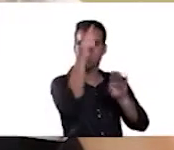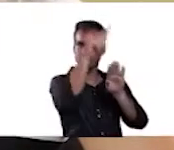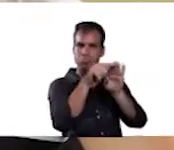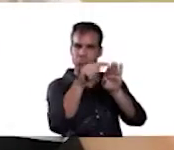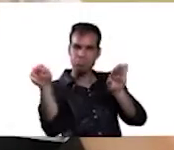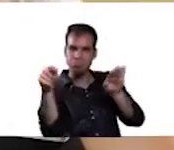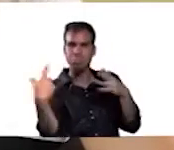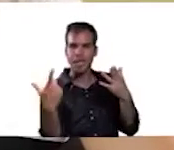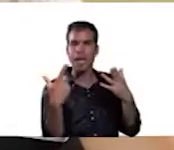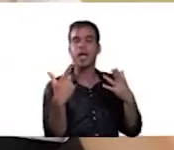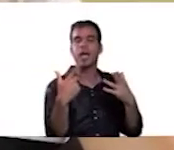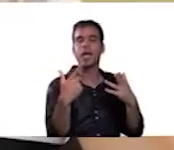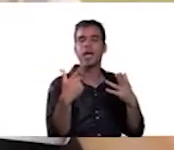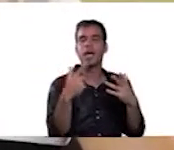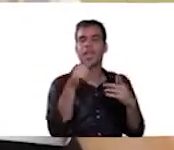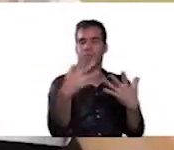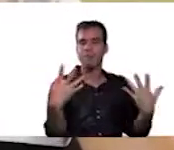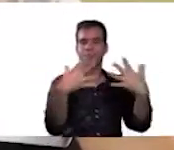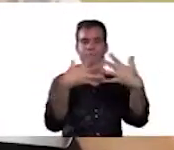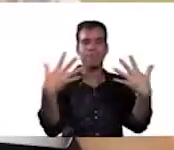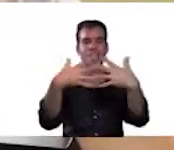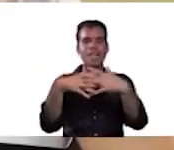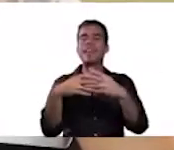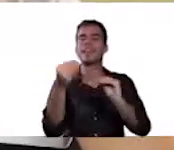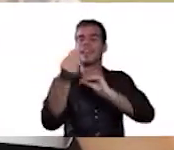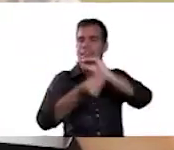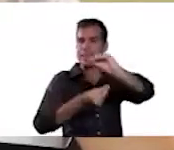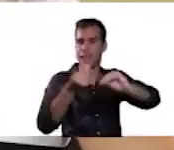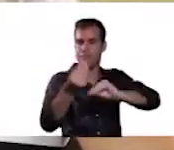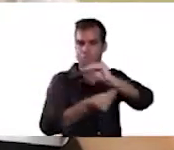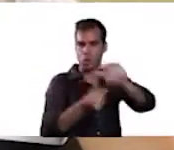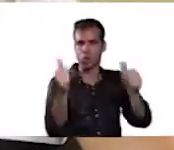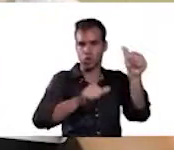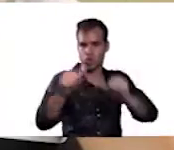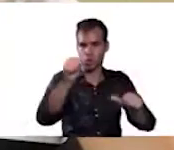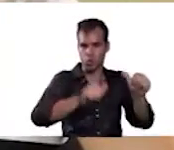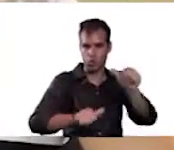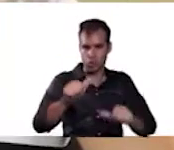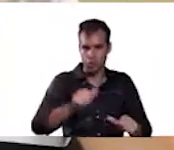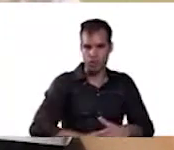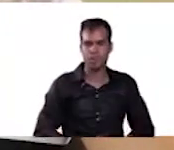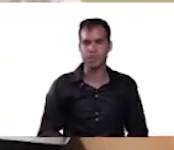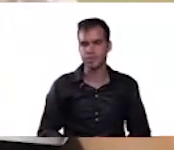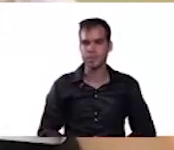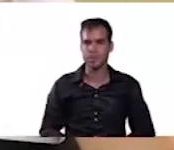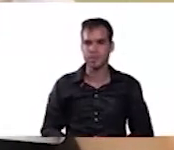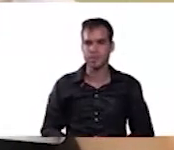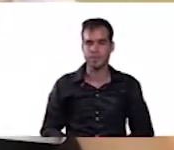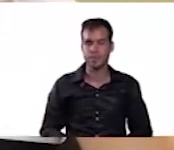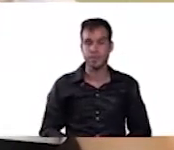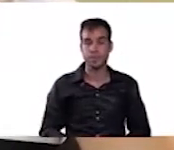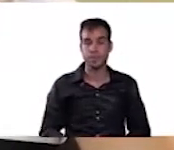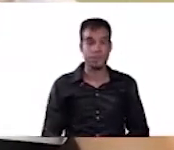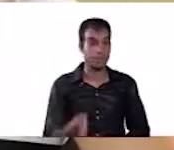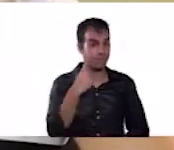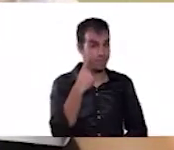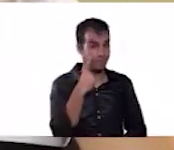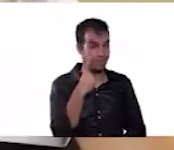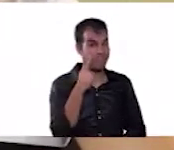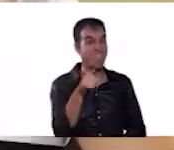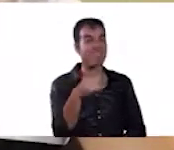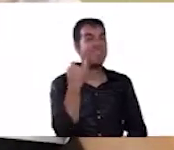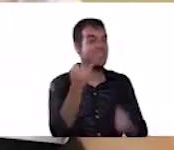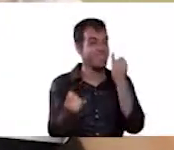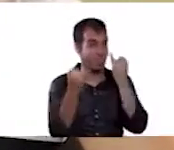genética y o relación de transformación de las sustancias inorgánicas. Fíjense que dice